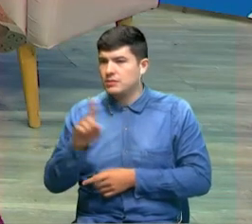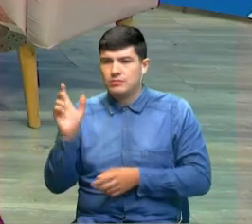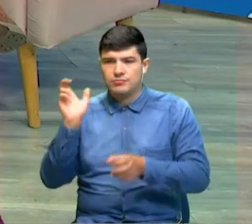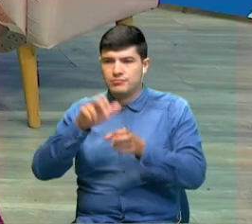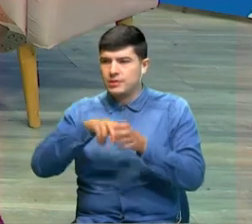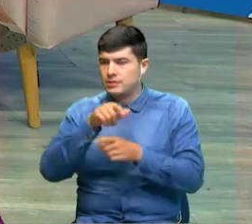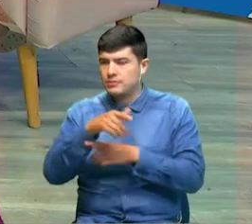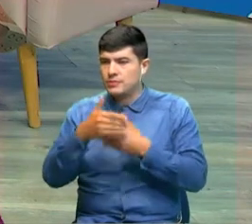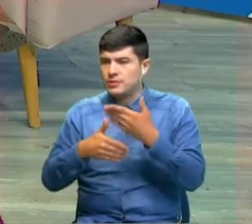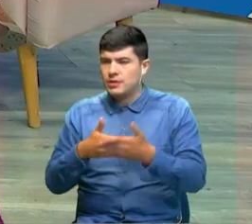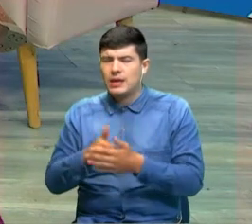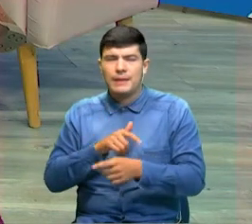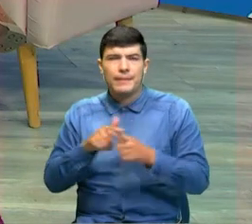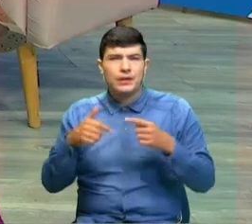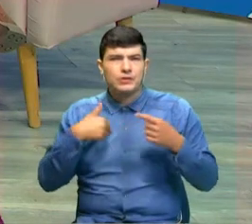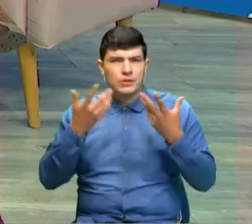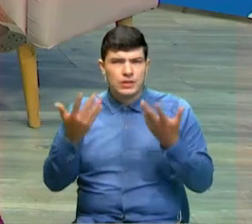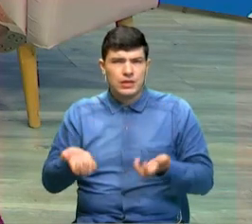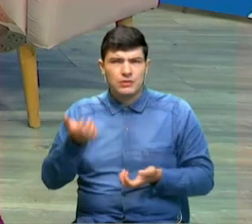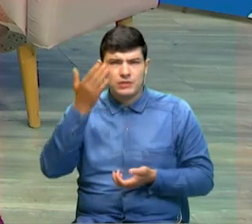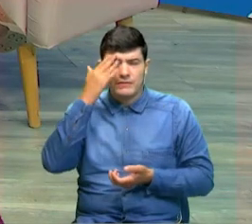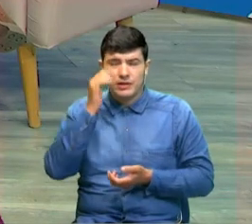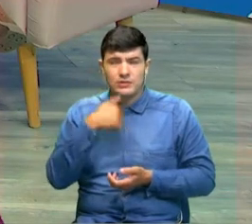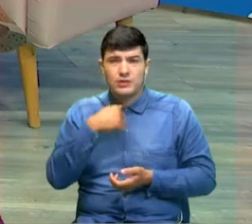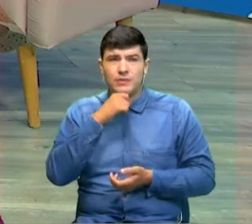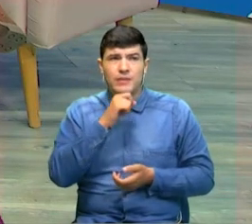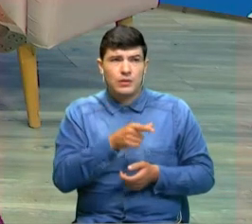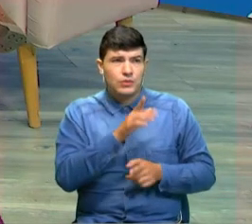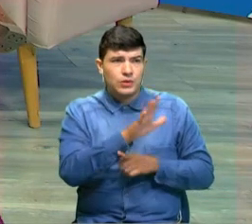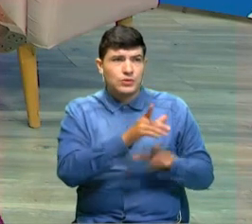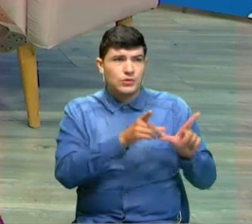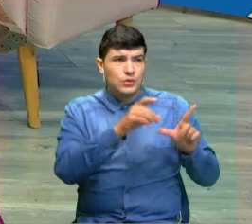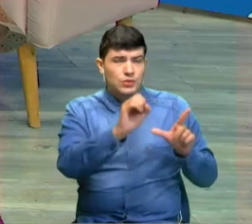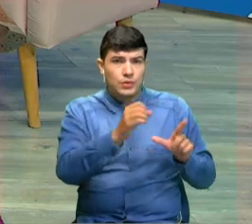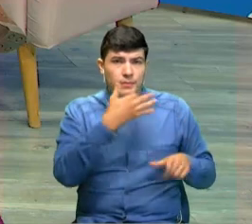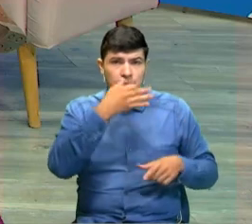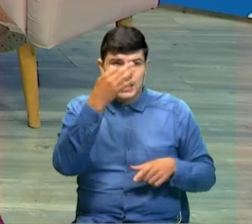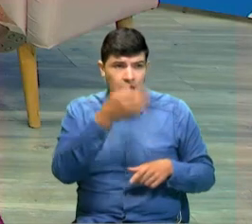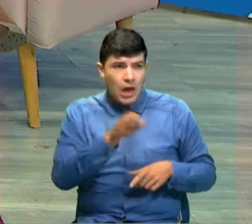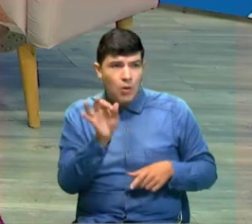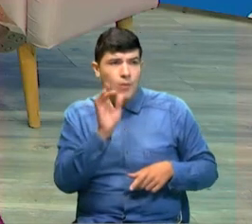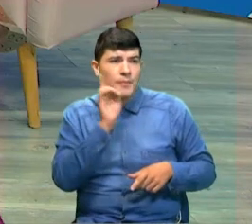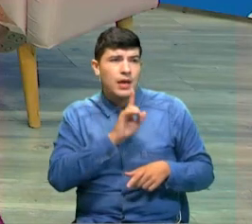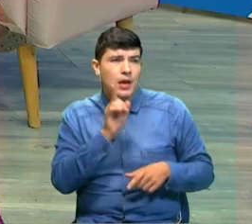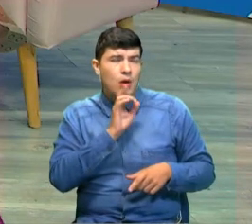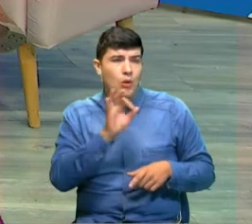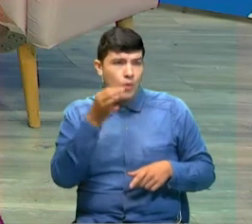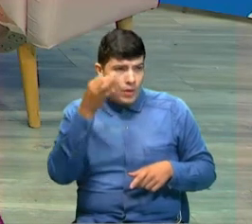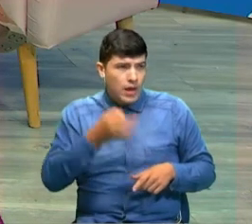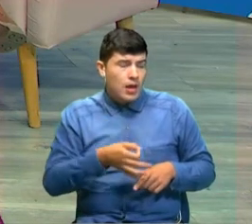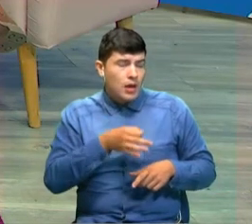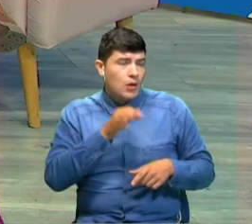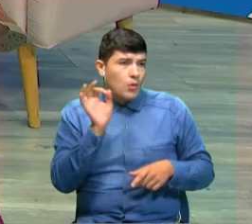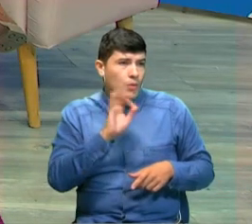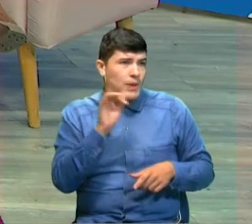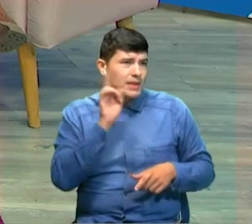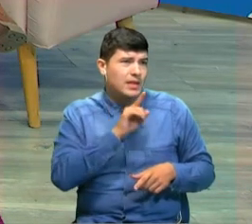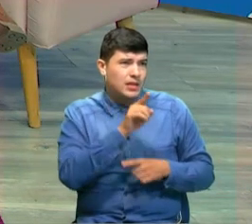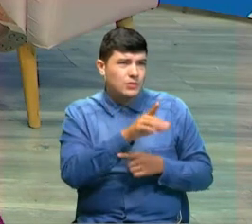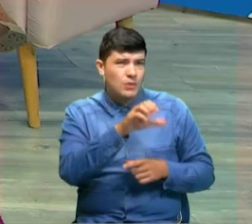ya. Es para saber si, para preguntarle al doctor si es cierto o es mentira, o él vive allá de